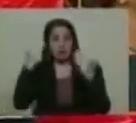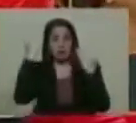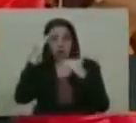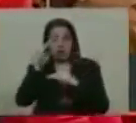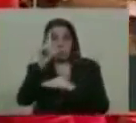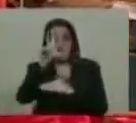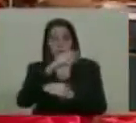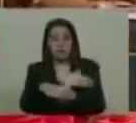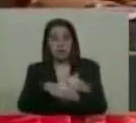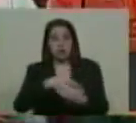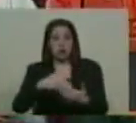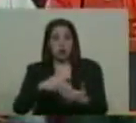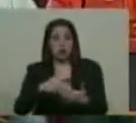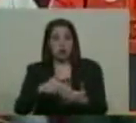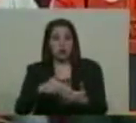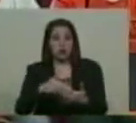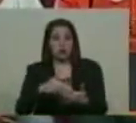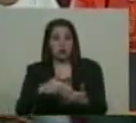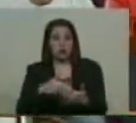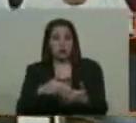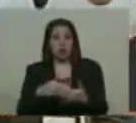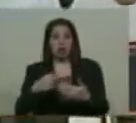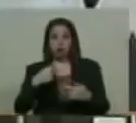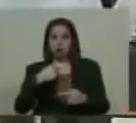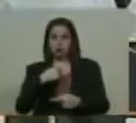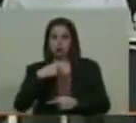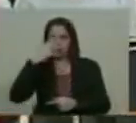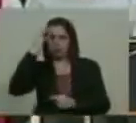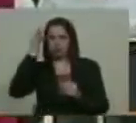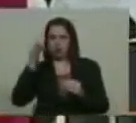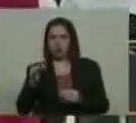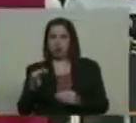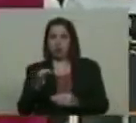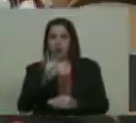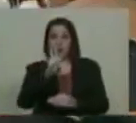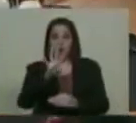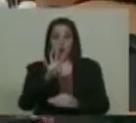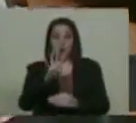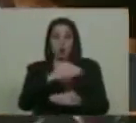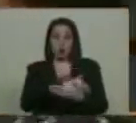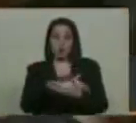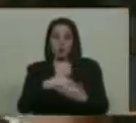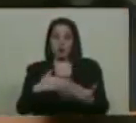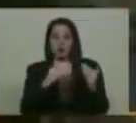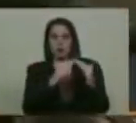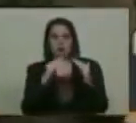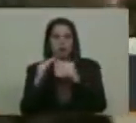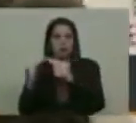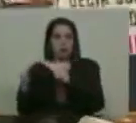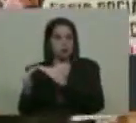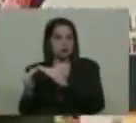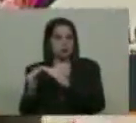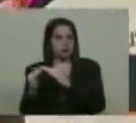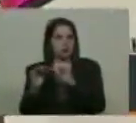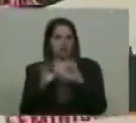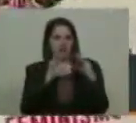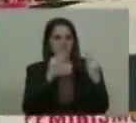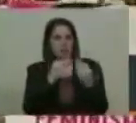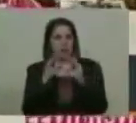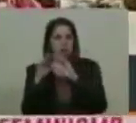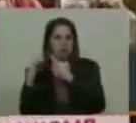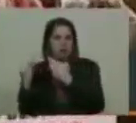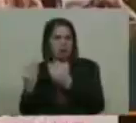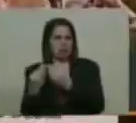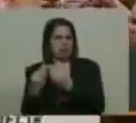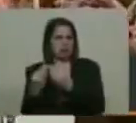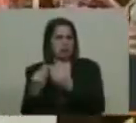3 millones. Y estoy seguro que muy rápido a 4 millones de hogares. Eso